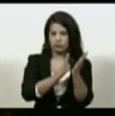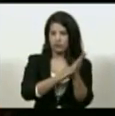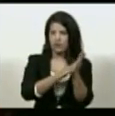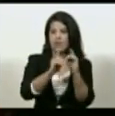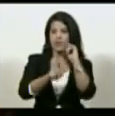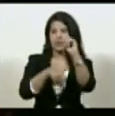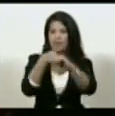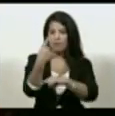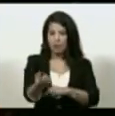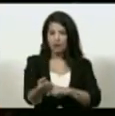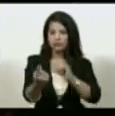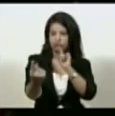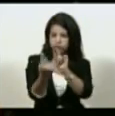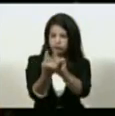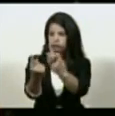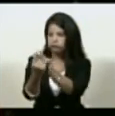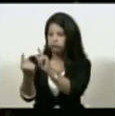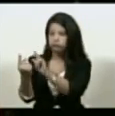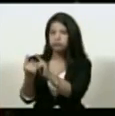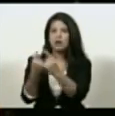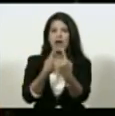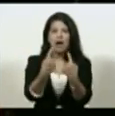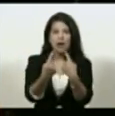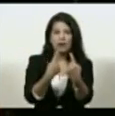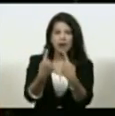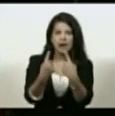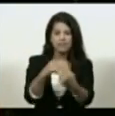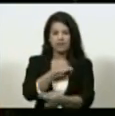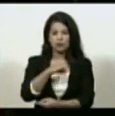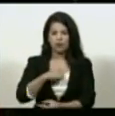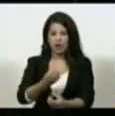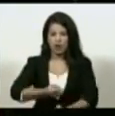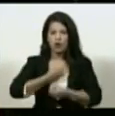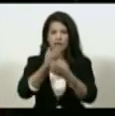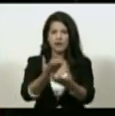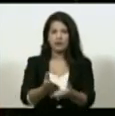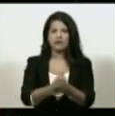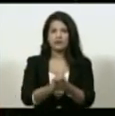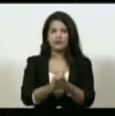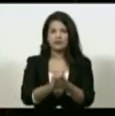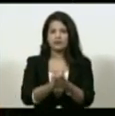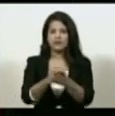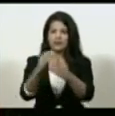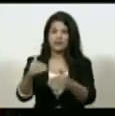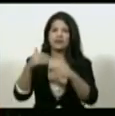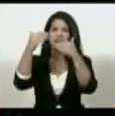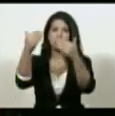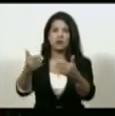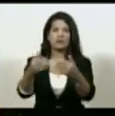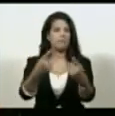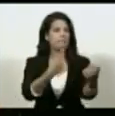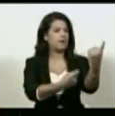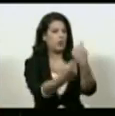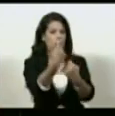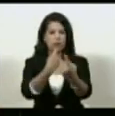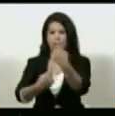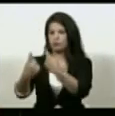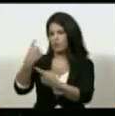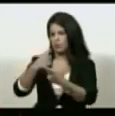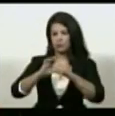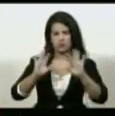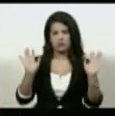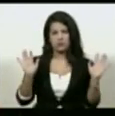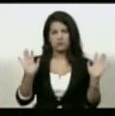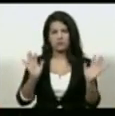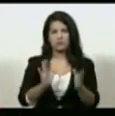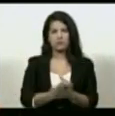acercar un poco a ustedes para hacer un comentario más personal y luego, sin preguntas, termina